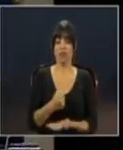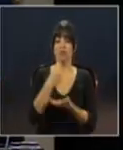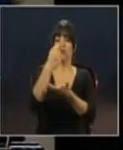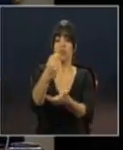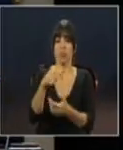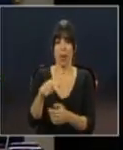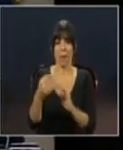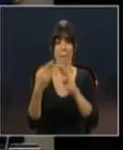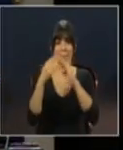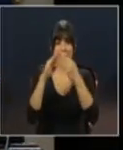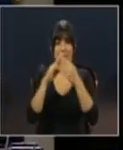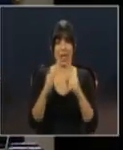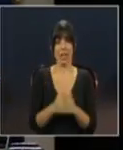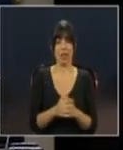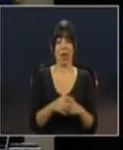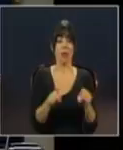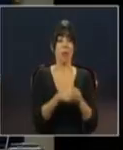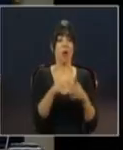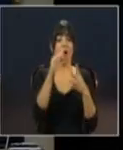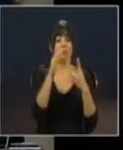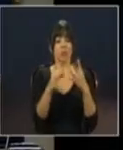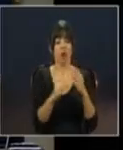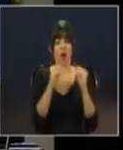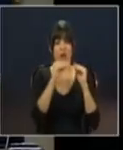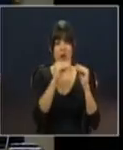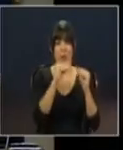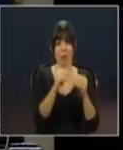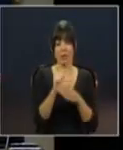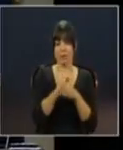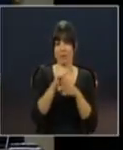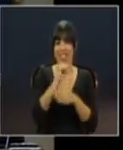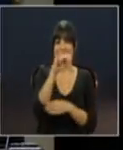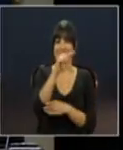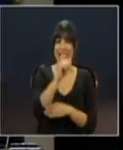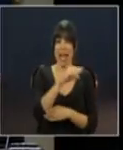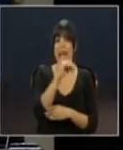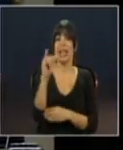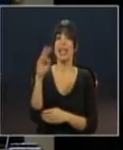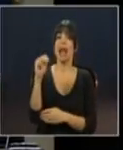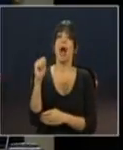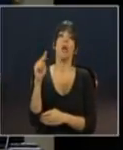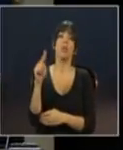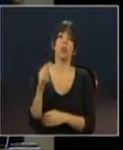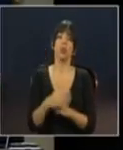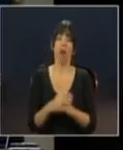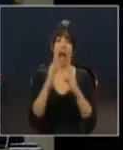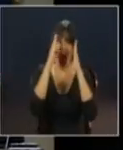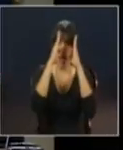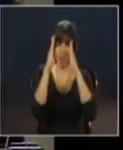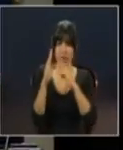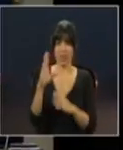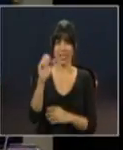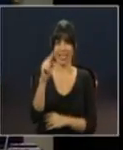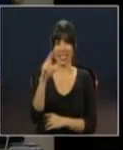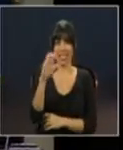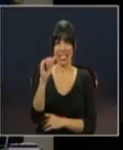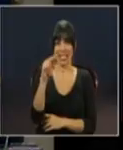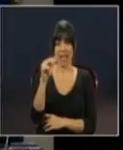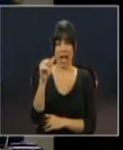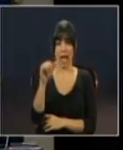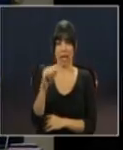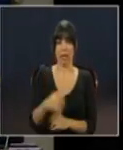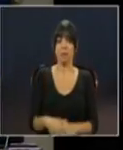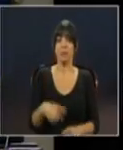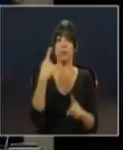vivienda, las opciones de formación y capacitación del INA y el INAMU, la atención en los CEN-SINAI y